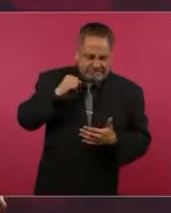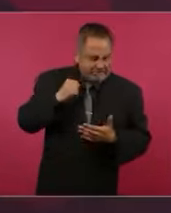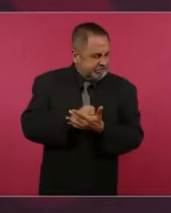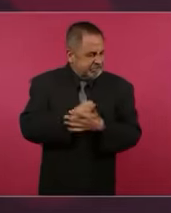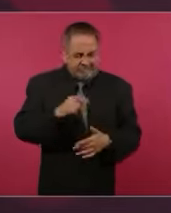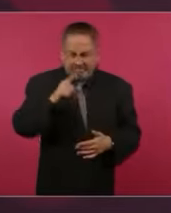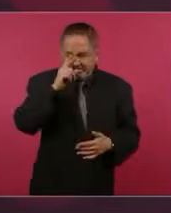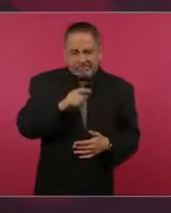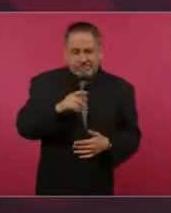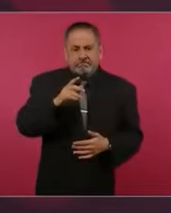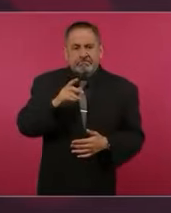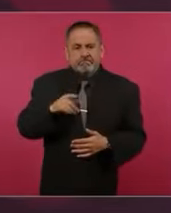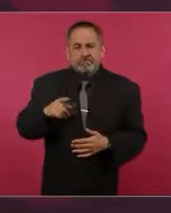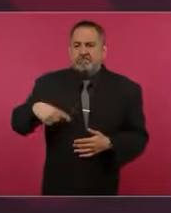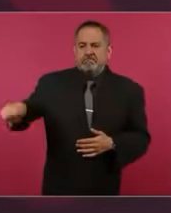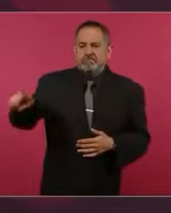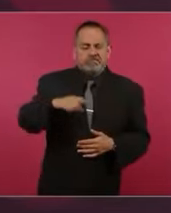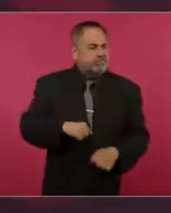ya lo